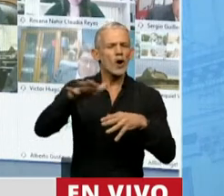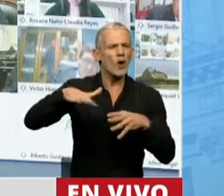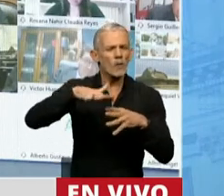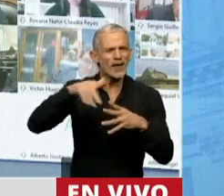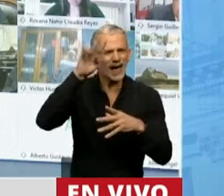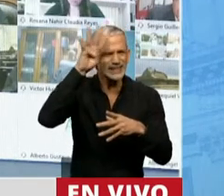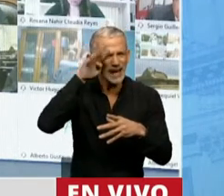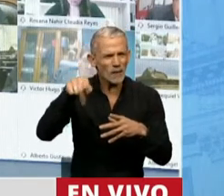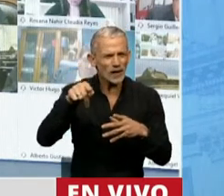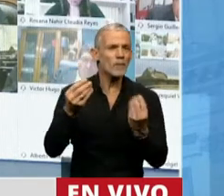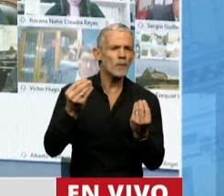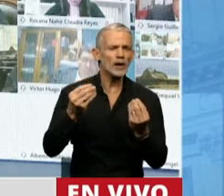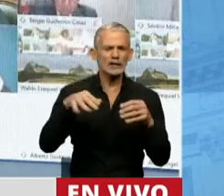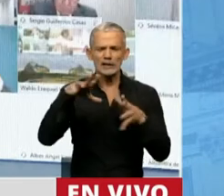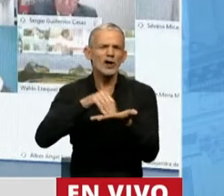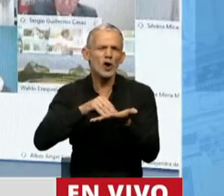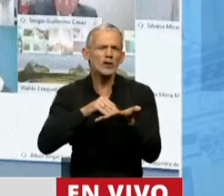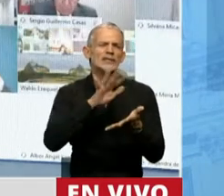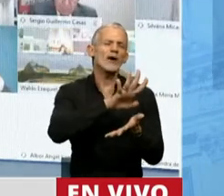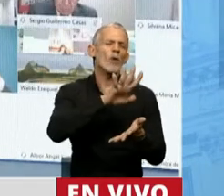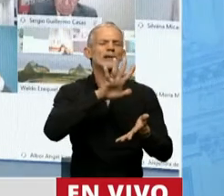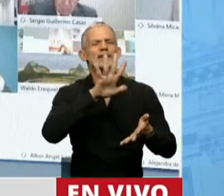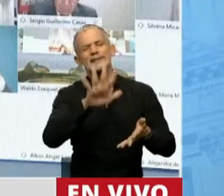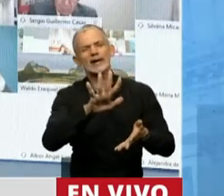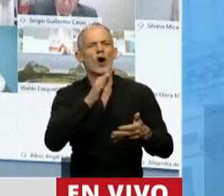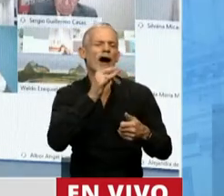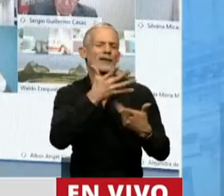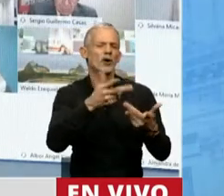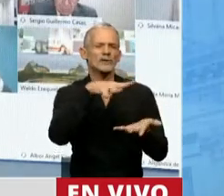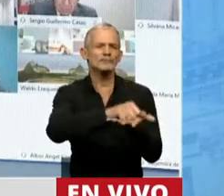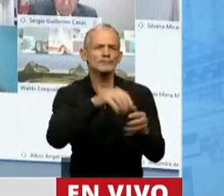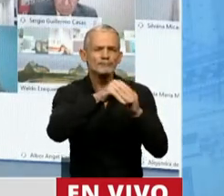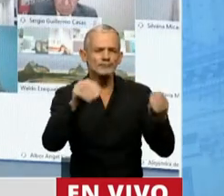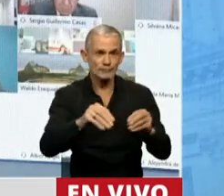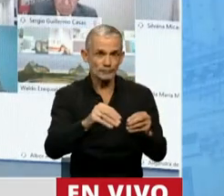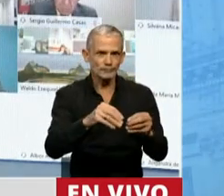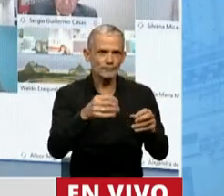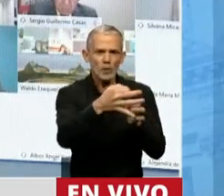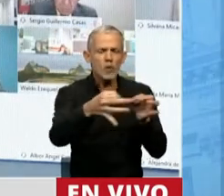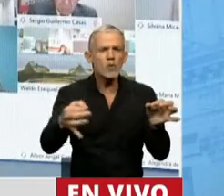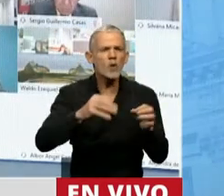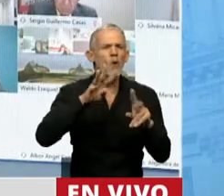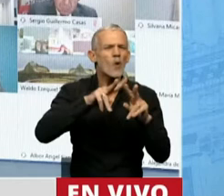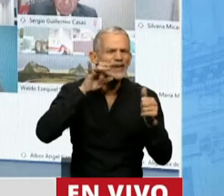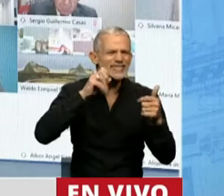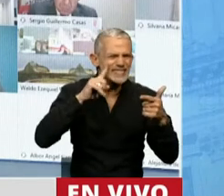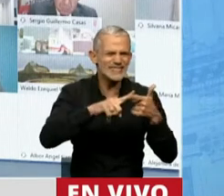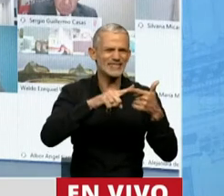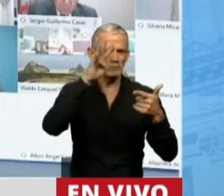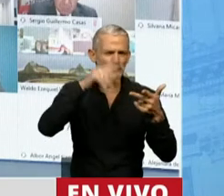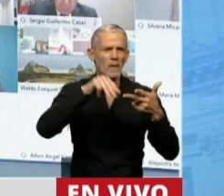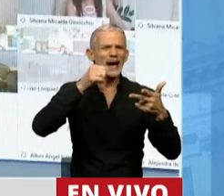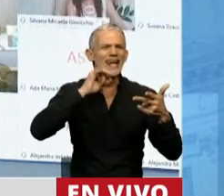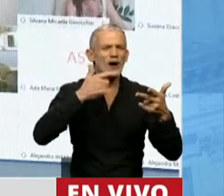Cajonac, por una disputa de los lotes 55-14. Allí viven muchísimas comunidades, huichís, chorotes,